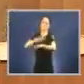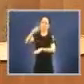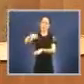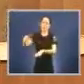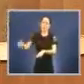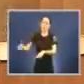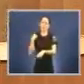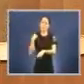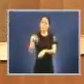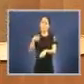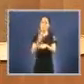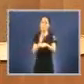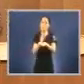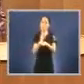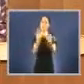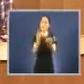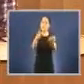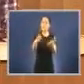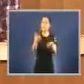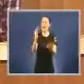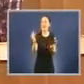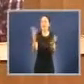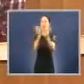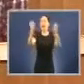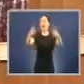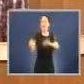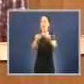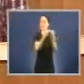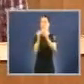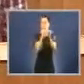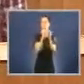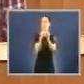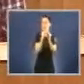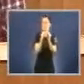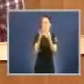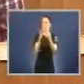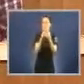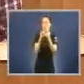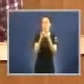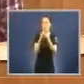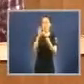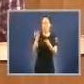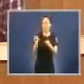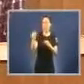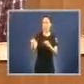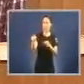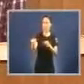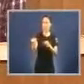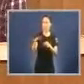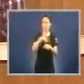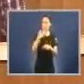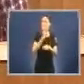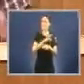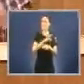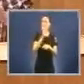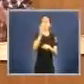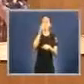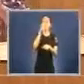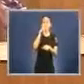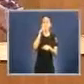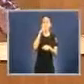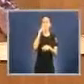mesmo Parlamento temos un acordo unánime neste sentido. É dicir, que cando o señor Feijóo fala de